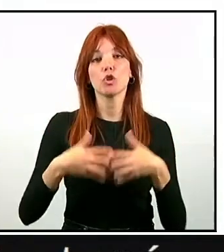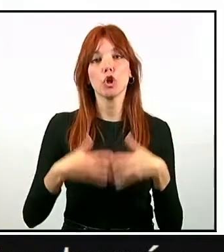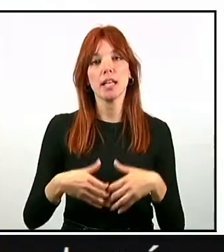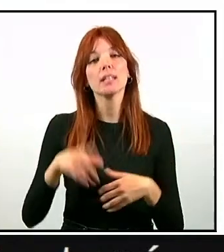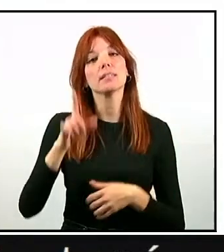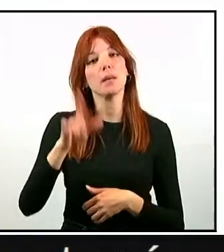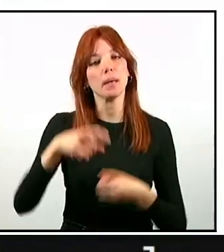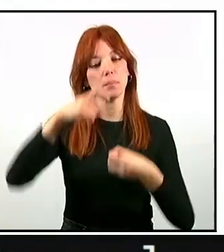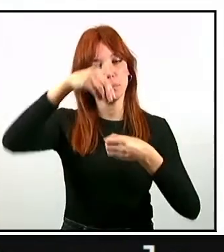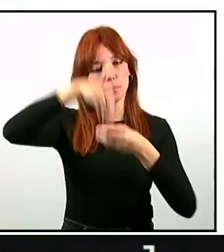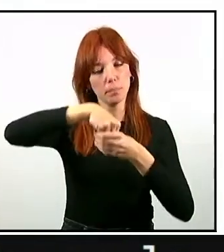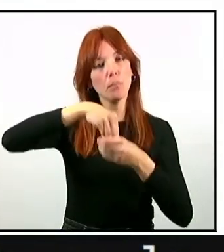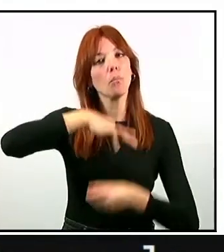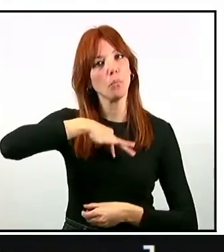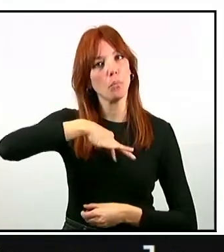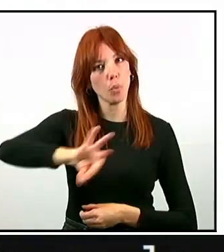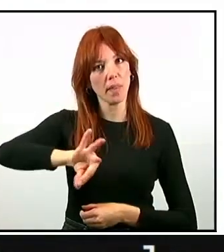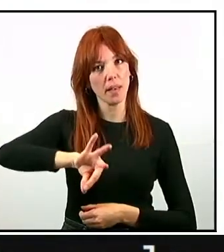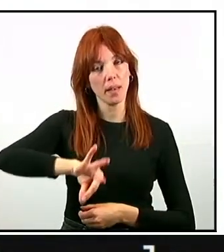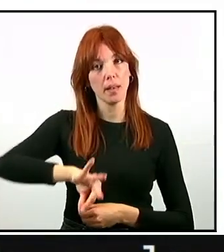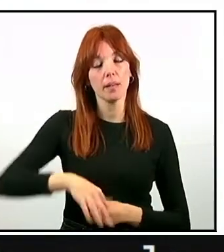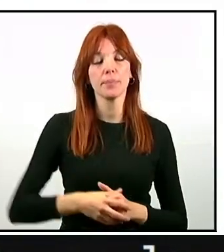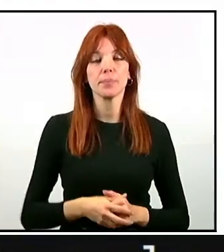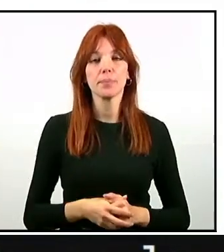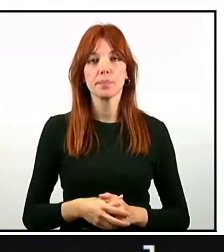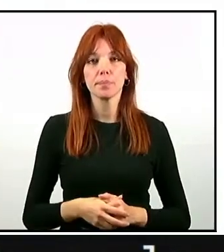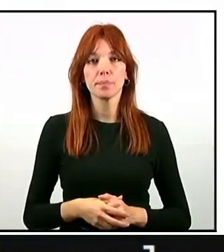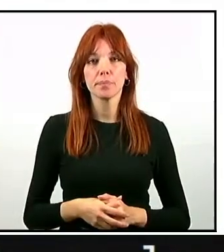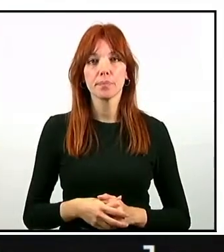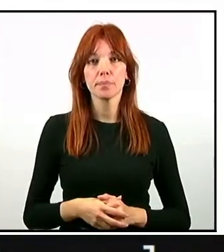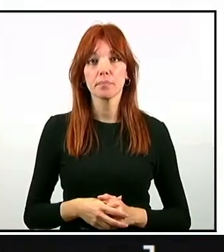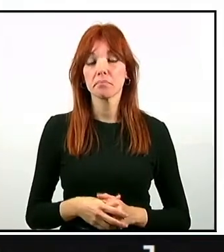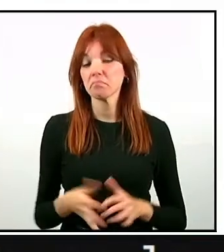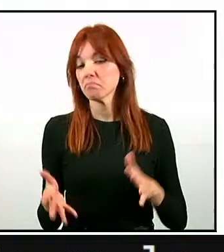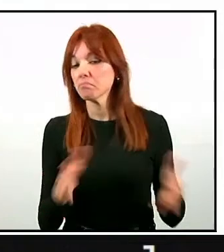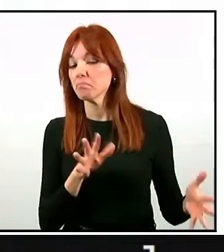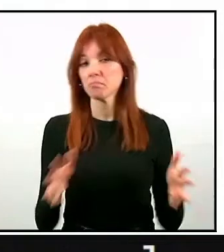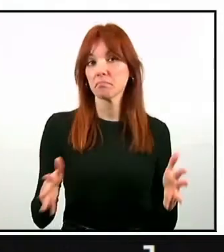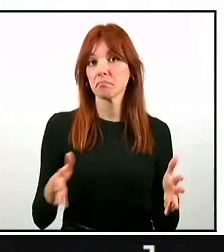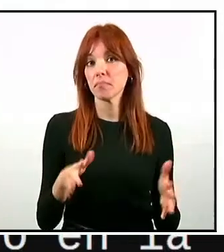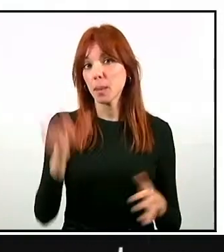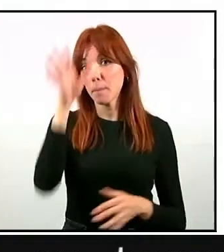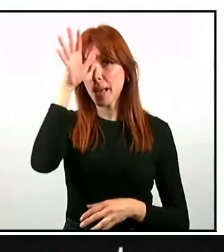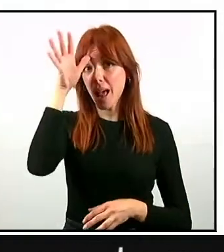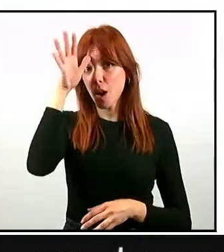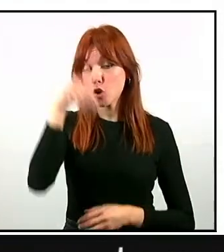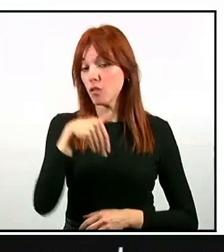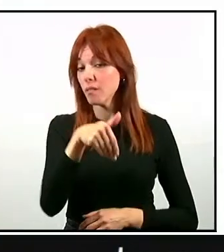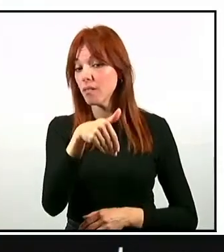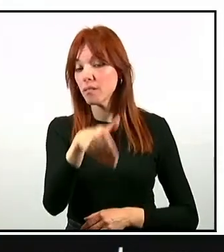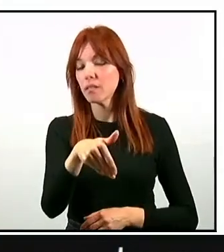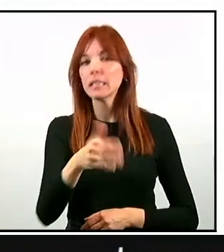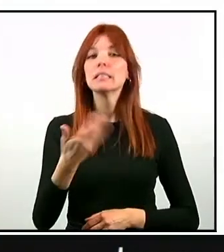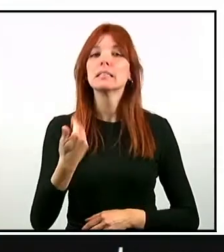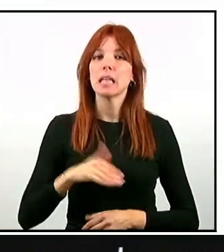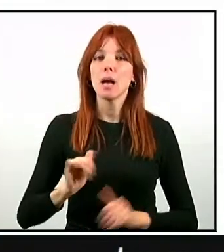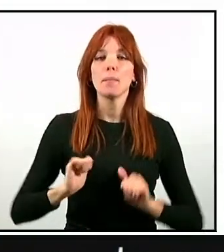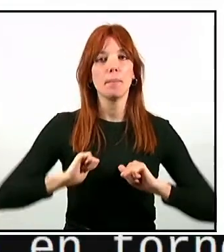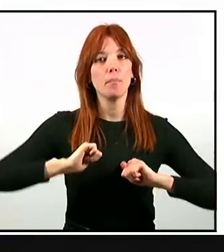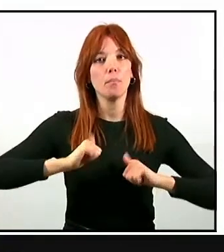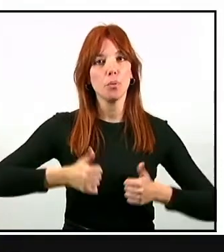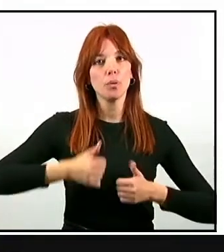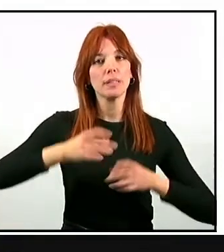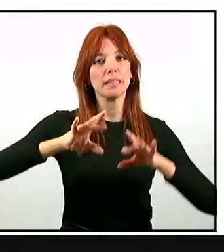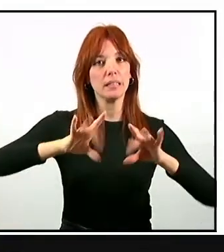anunciado la Unión Europea. Y según fijó la empresa, en torno al verano podrían estar haciendo estos movimientos